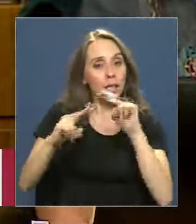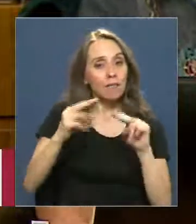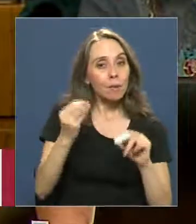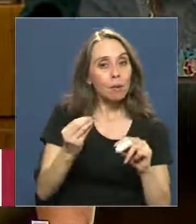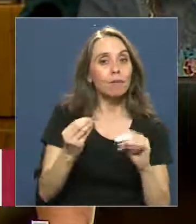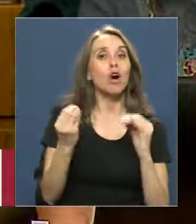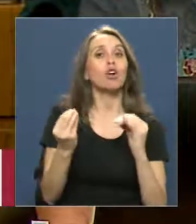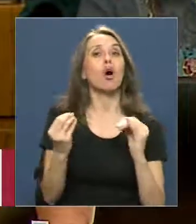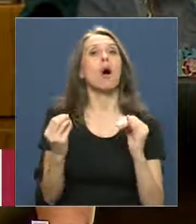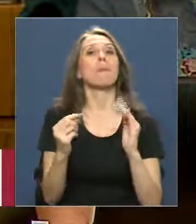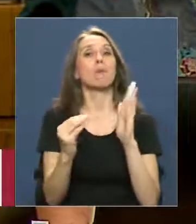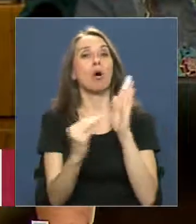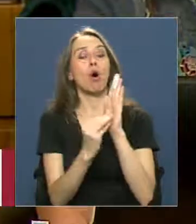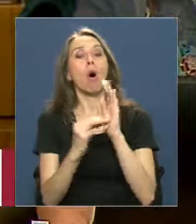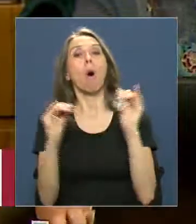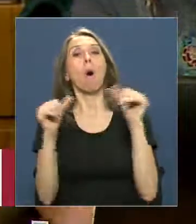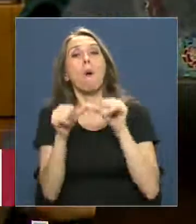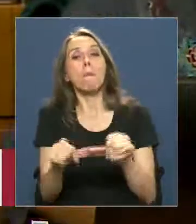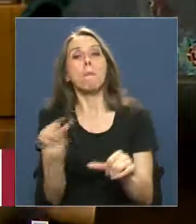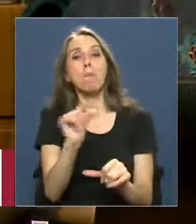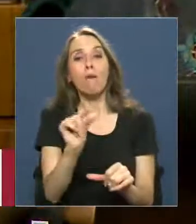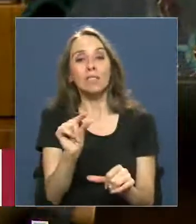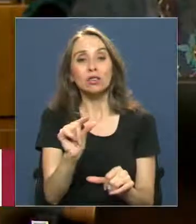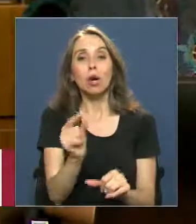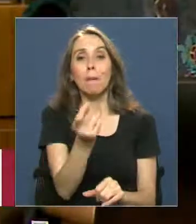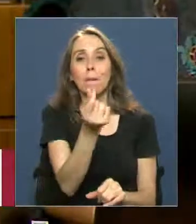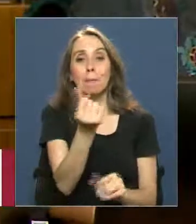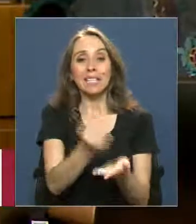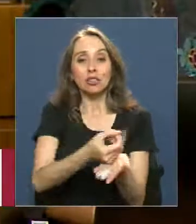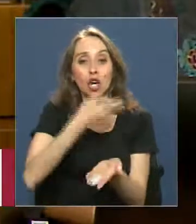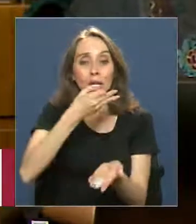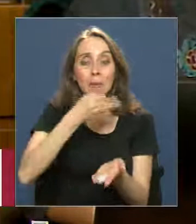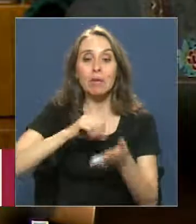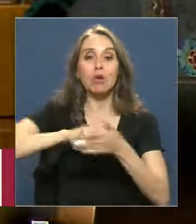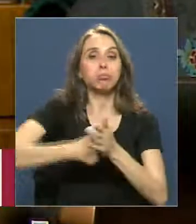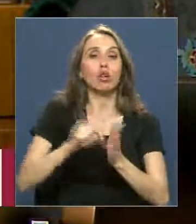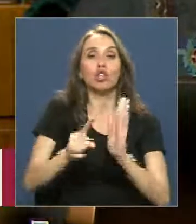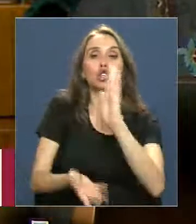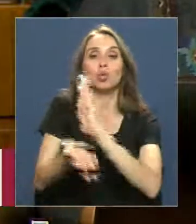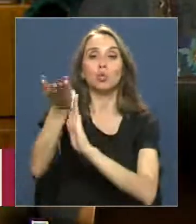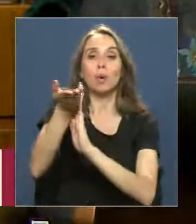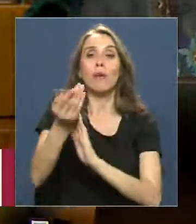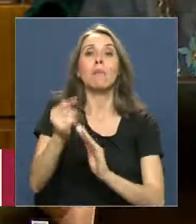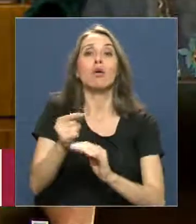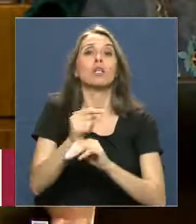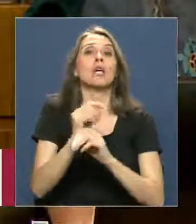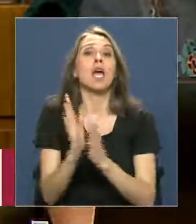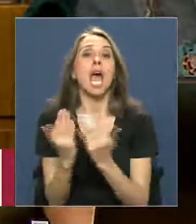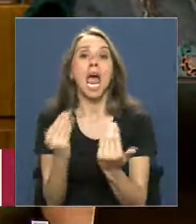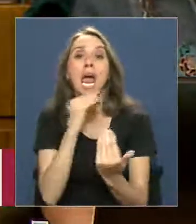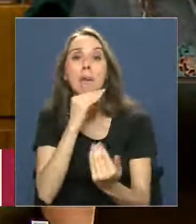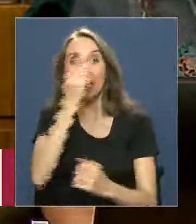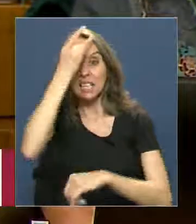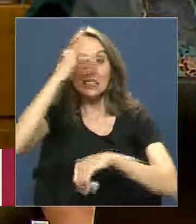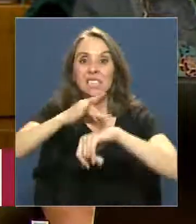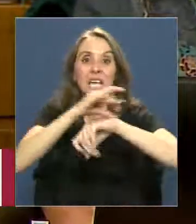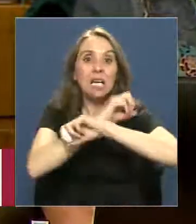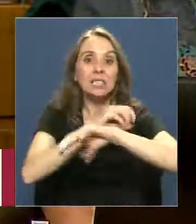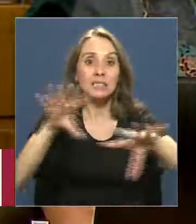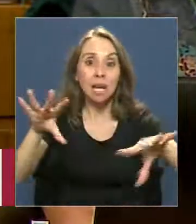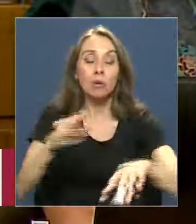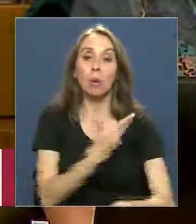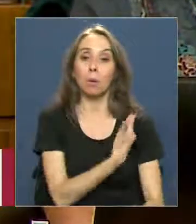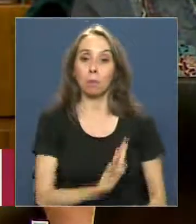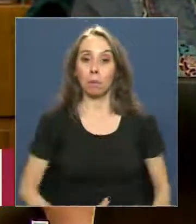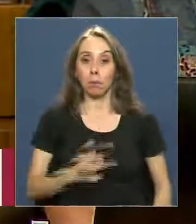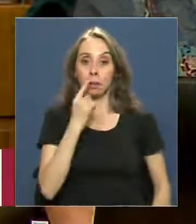forma transitoria a través de la cual se puedan congelar los precios de los medicamentos relacionados con esta emergencia sanitaria. El presidente de la